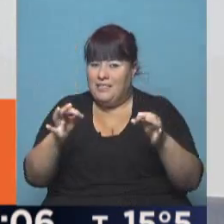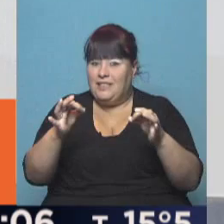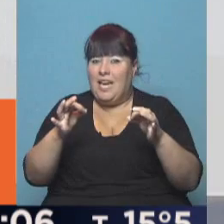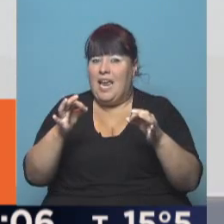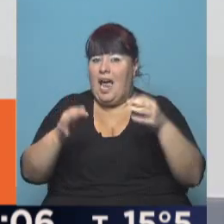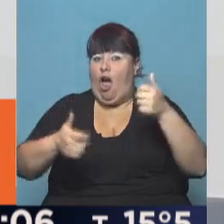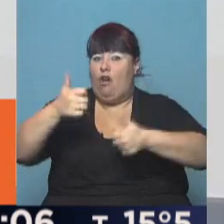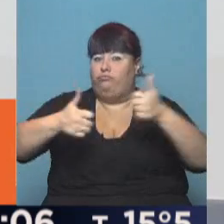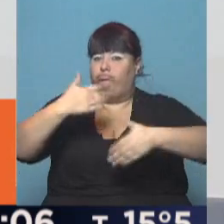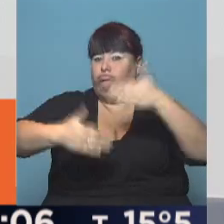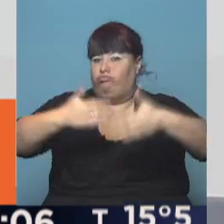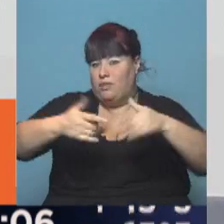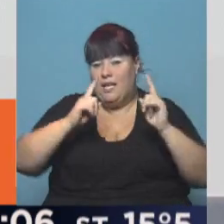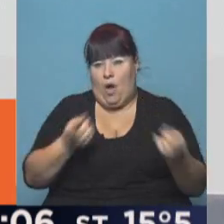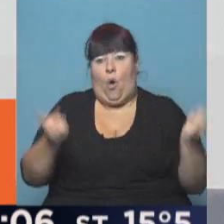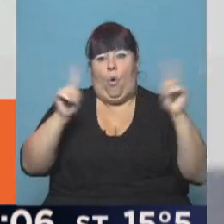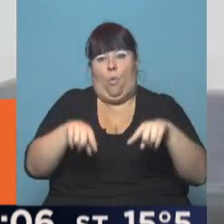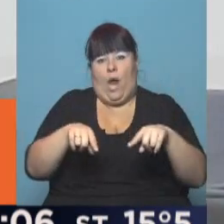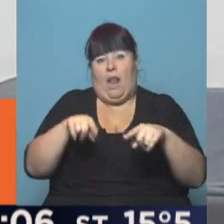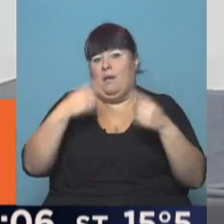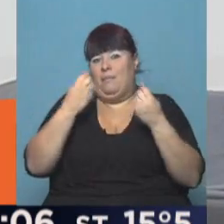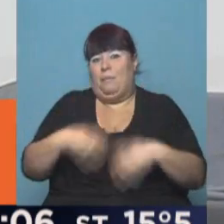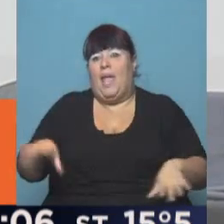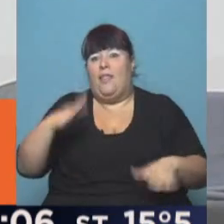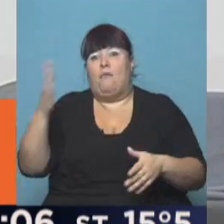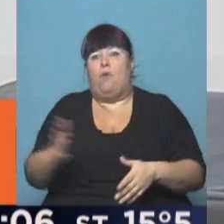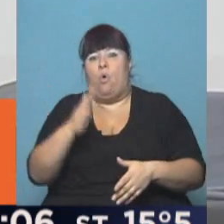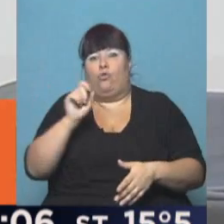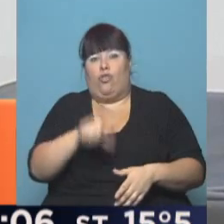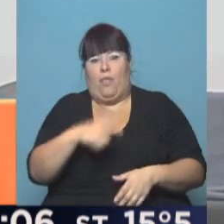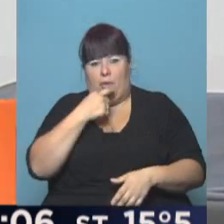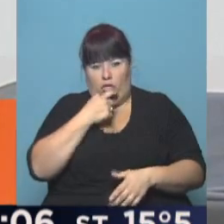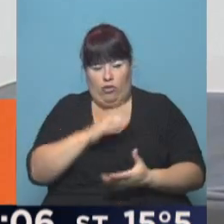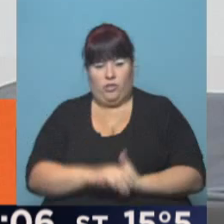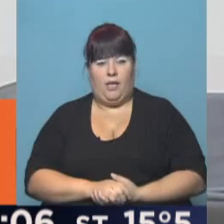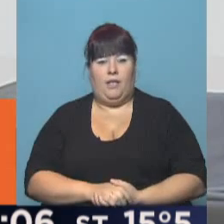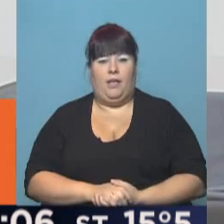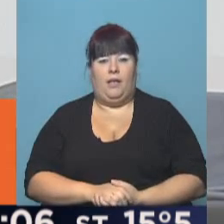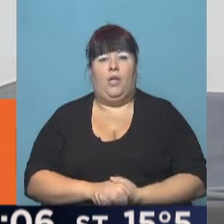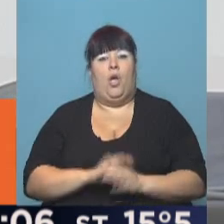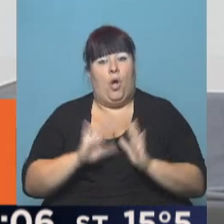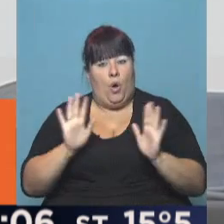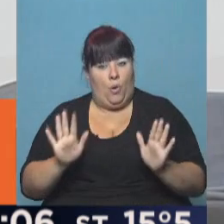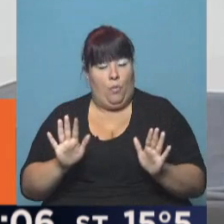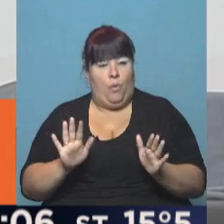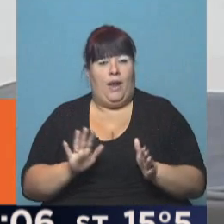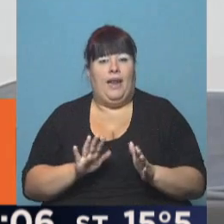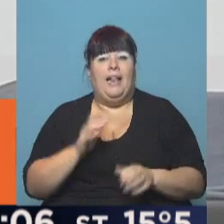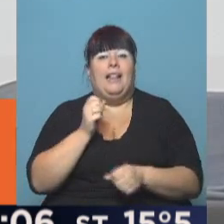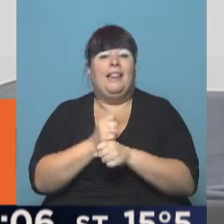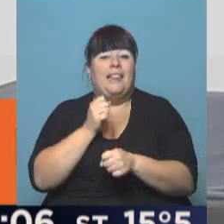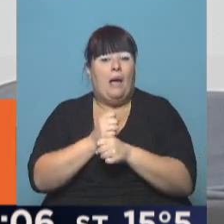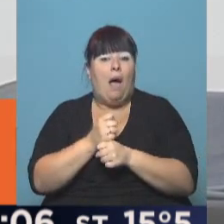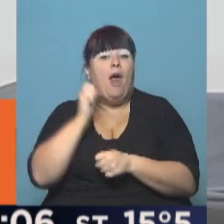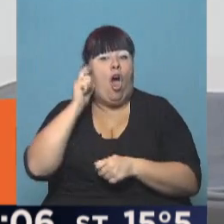la competitividad y de recuperar un terreno perdido en la producción local. Bueno, la tarea de